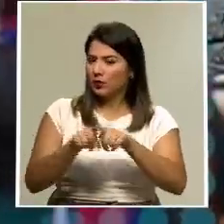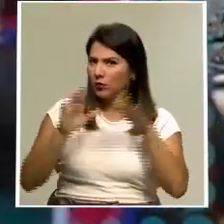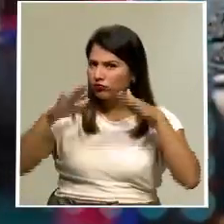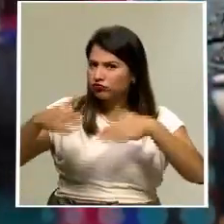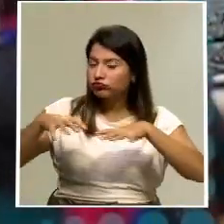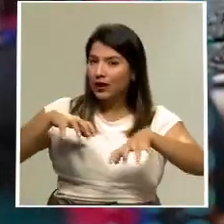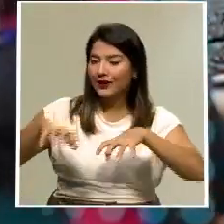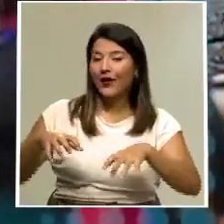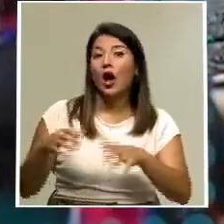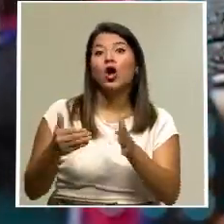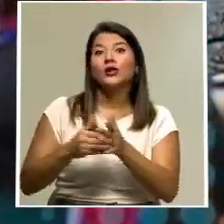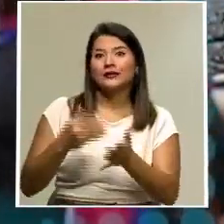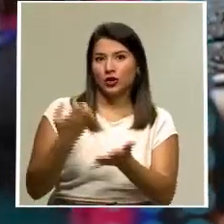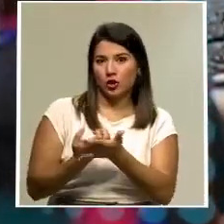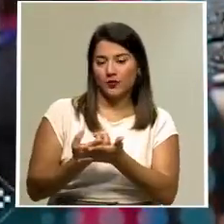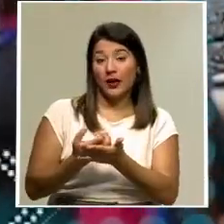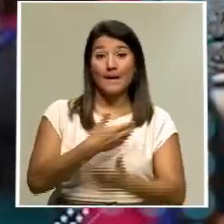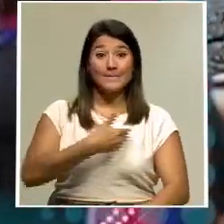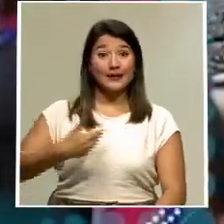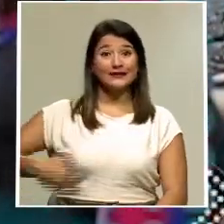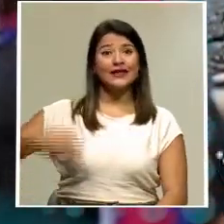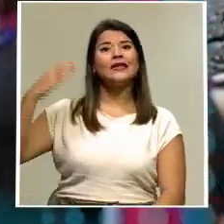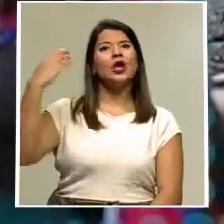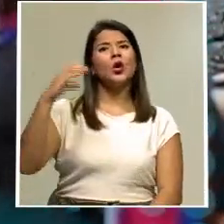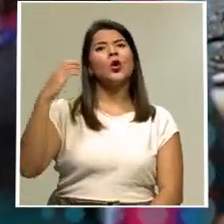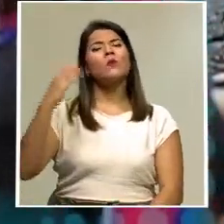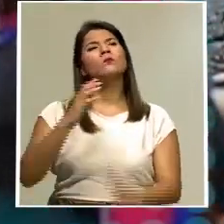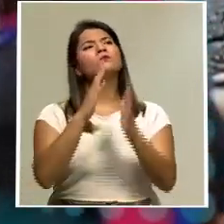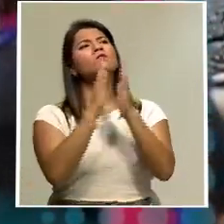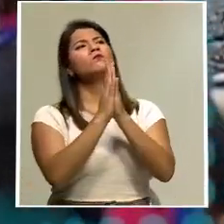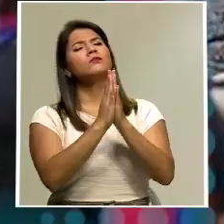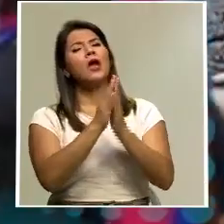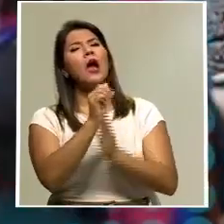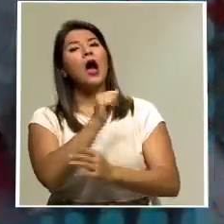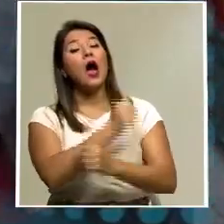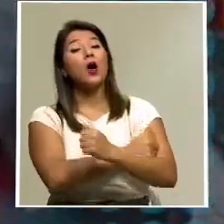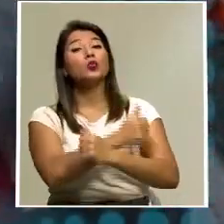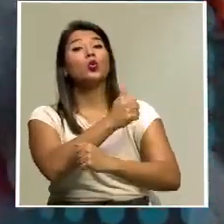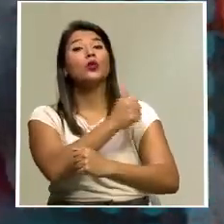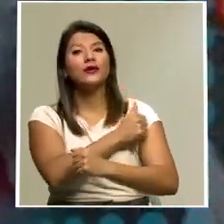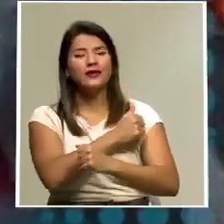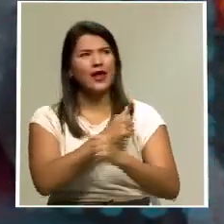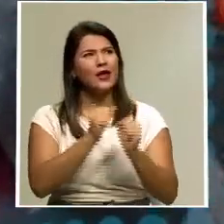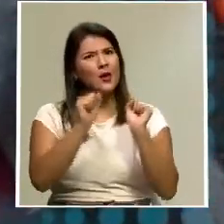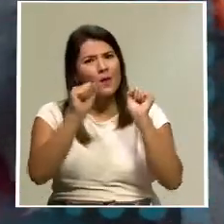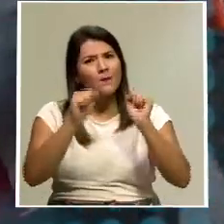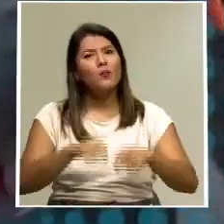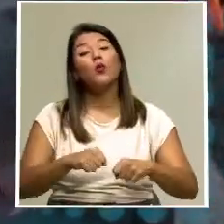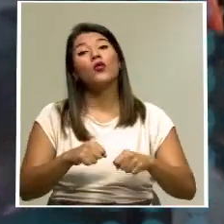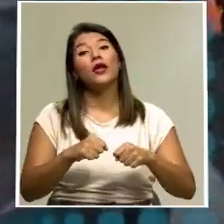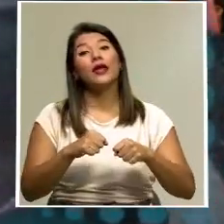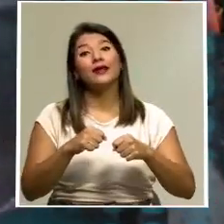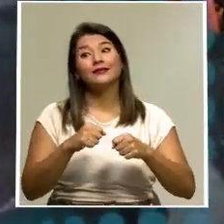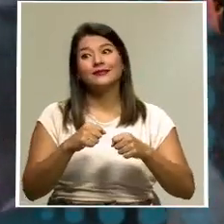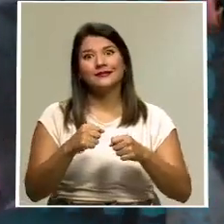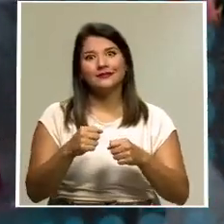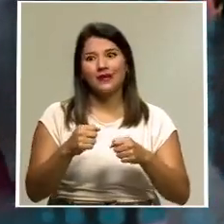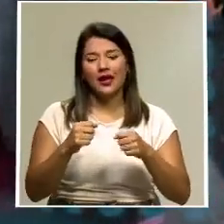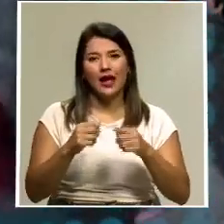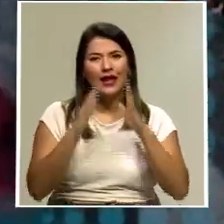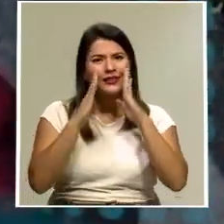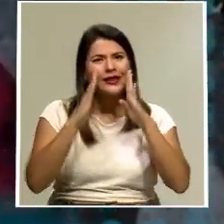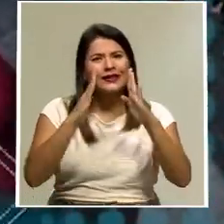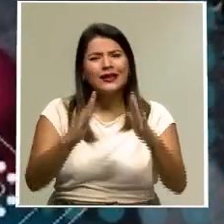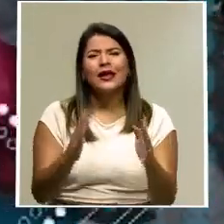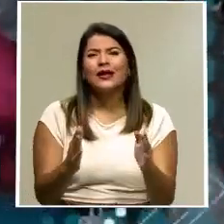El presidente de Colombia subió el tono y pidió a las autoridades desplegar la máxima capacidad operacional para levantar los bloqueos